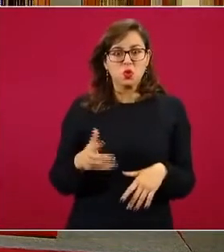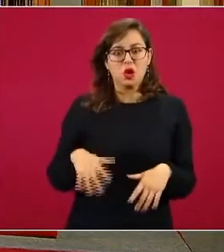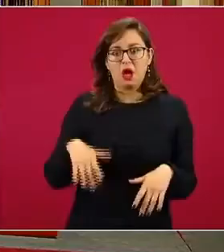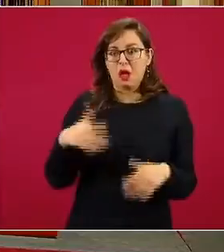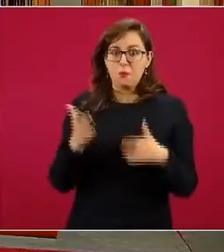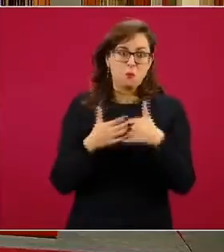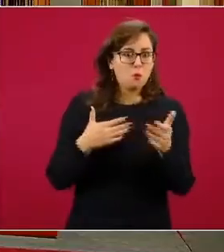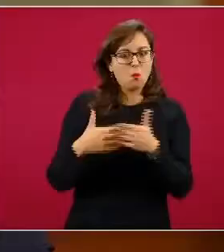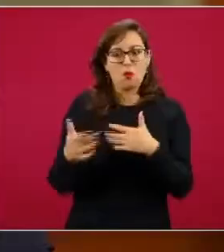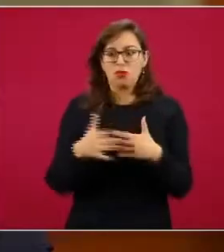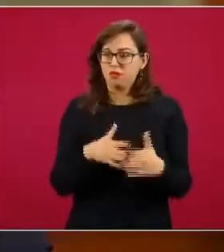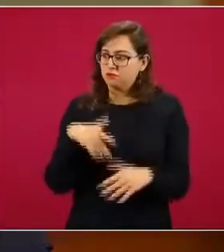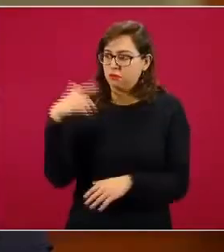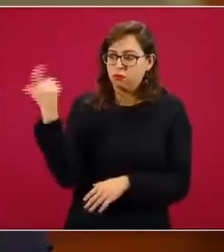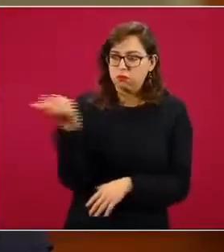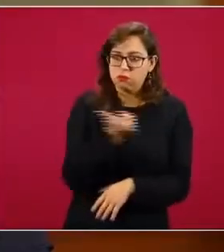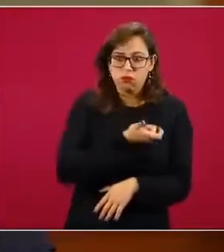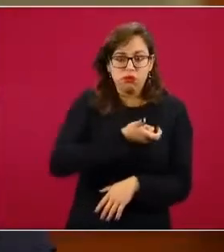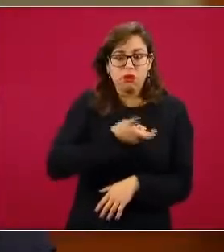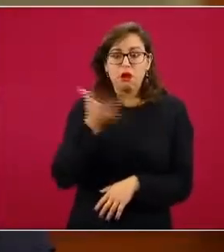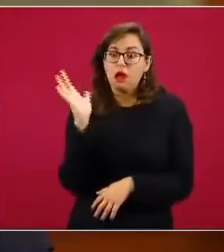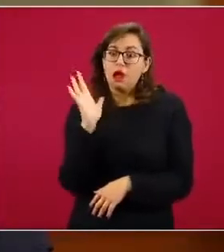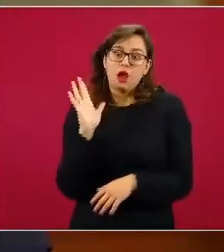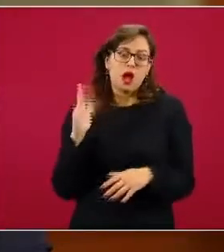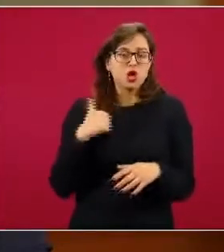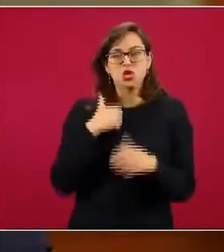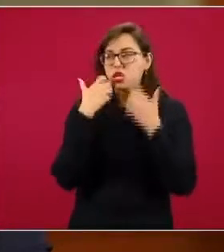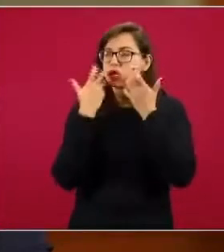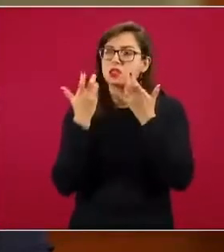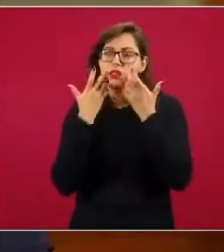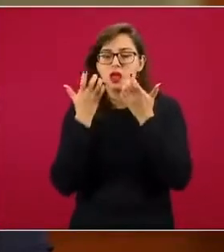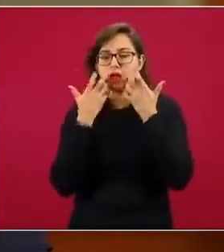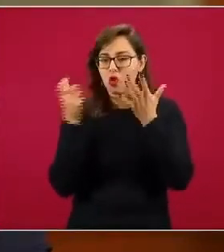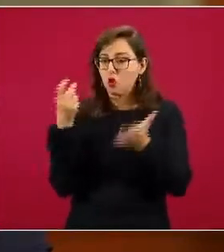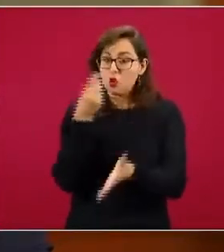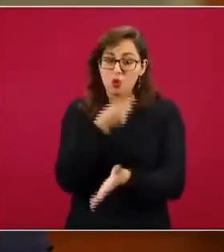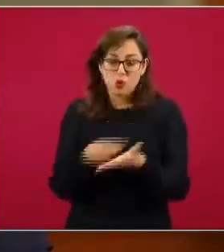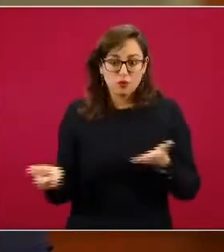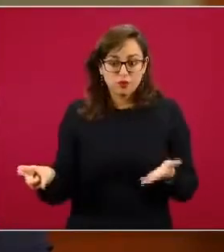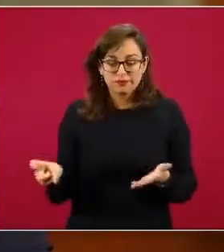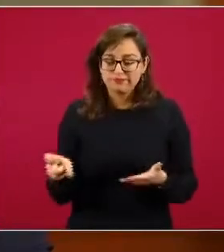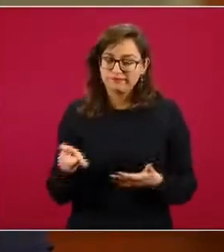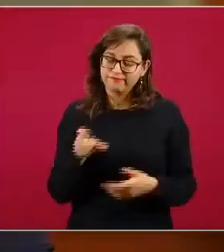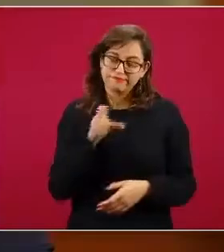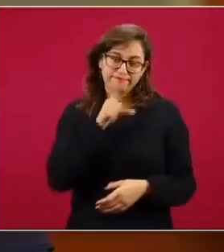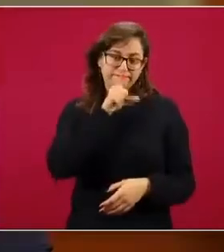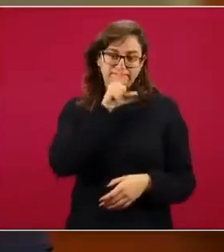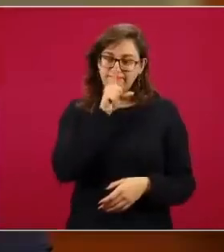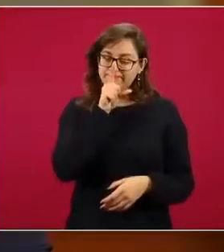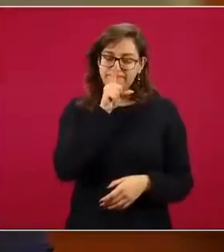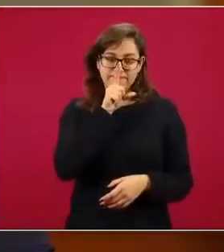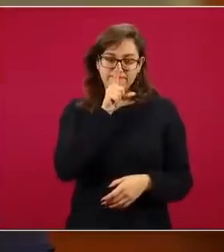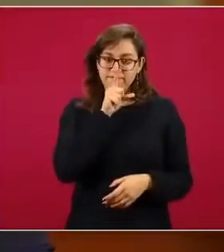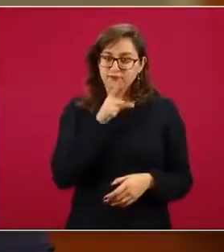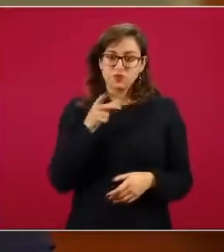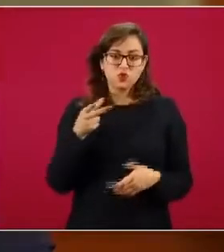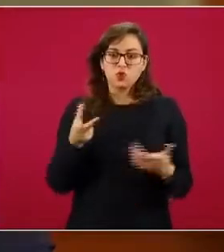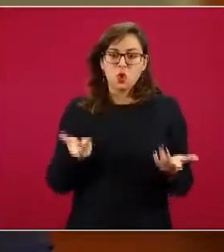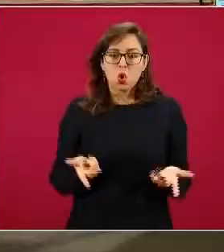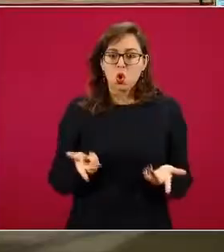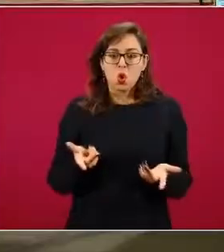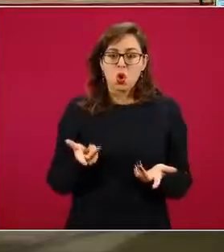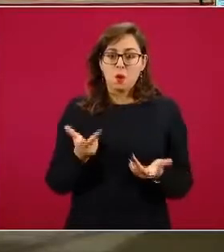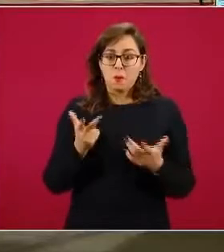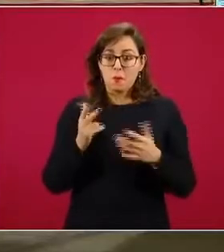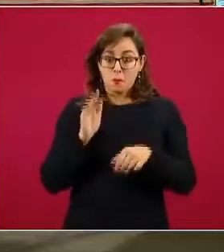y la moda nos hacen comprar algunos cubrebocas que no tienen la función